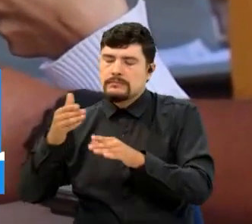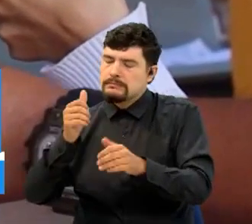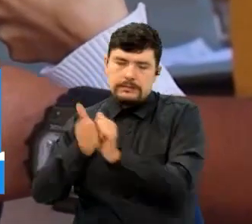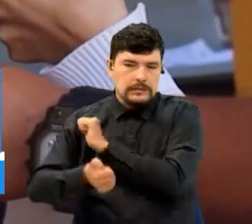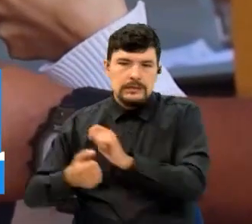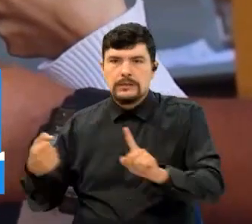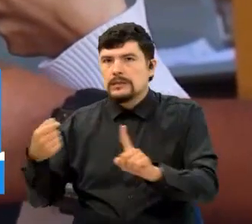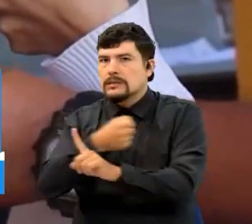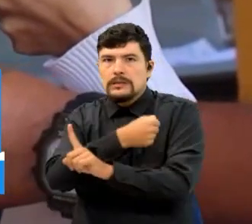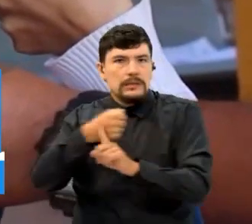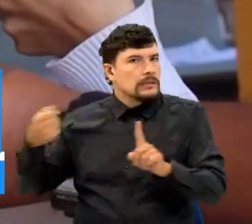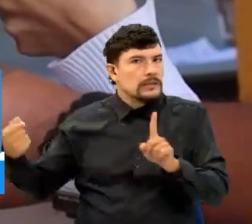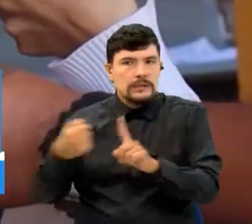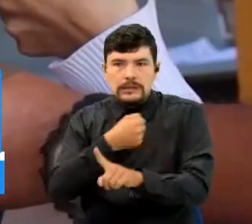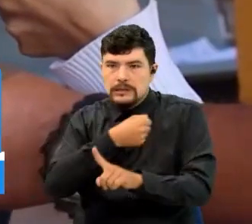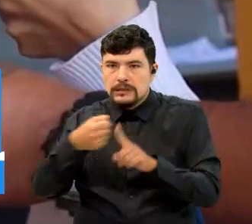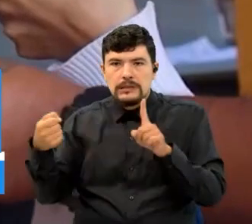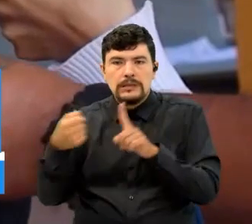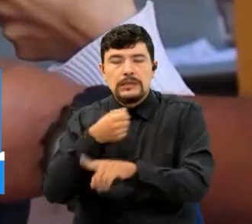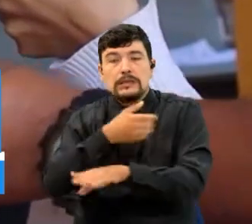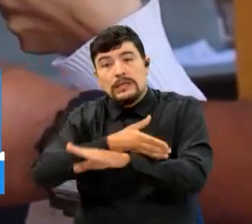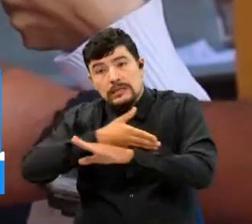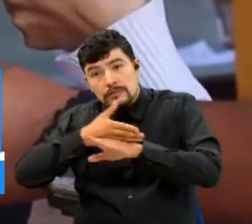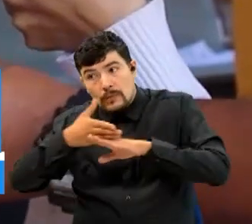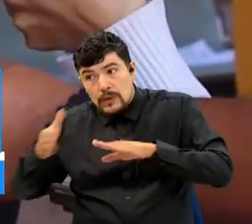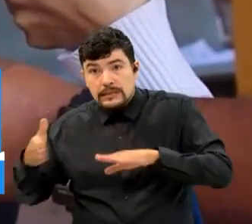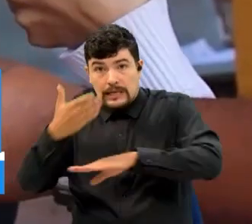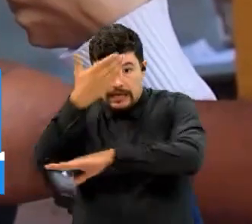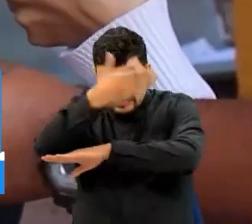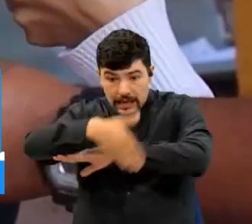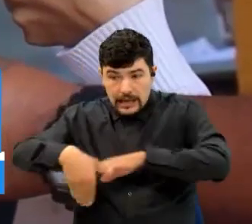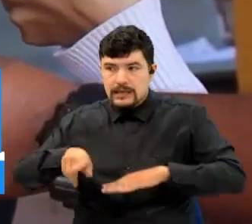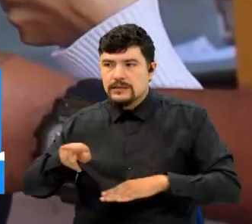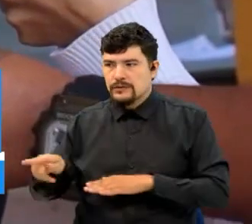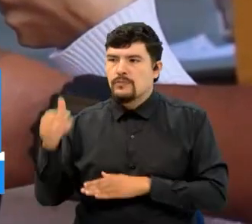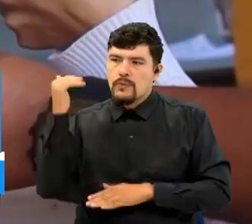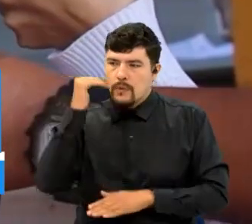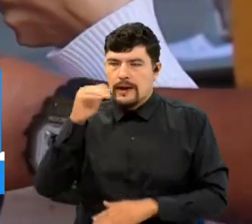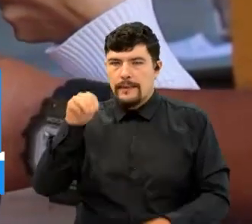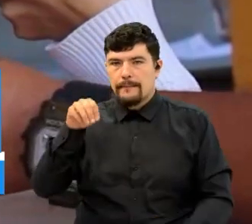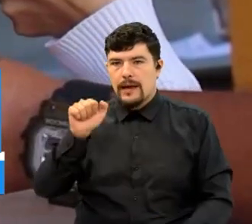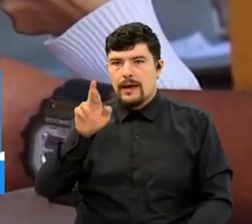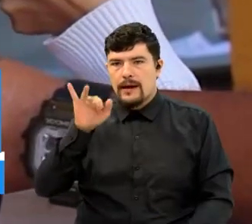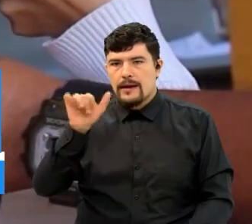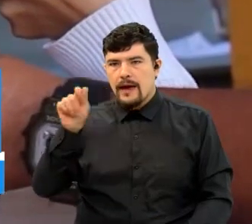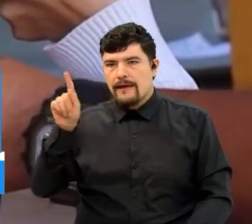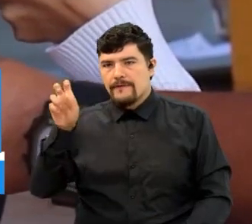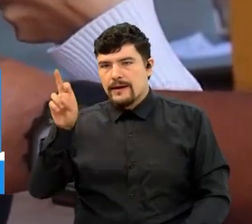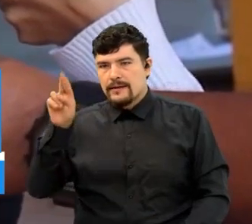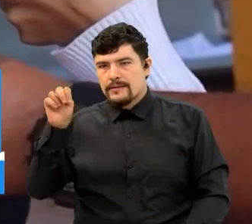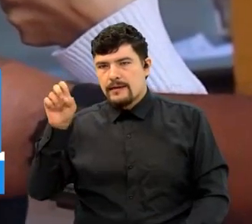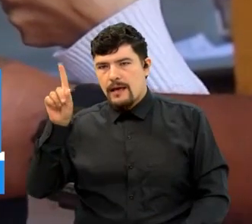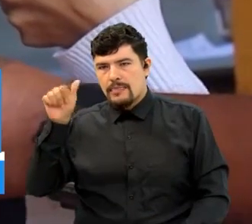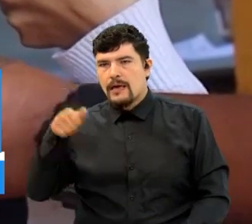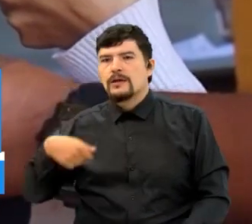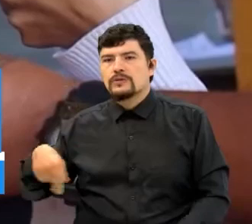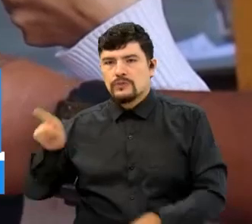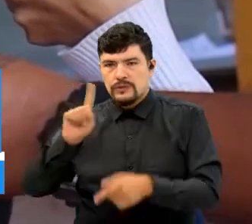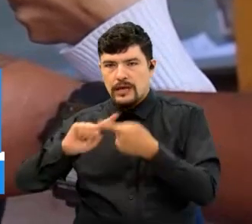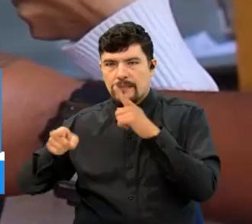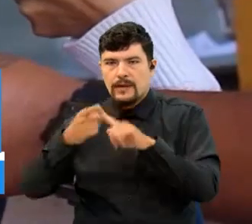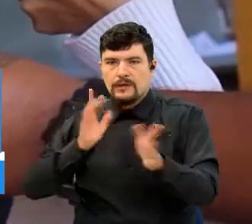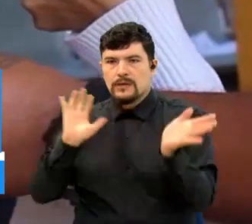a una riña y posteriormente en vía pública es agredida María Fernanda junto a sus amigos con